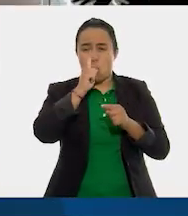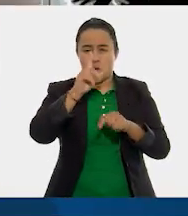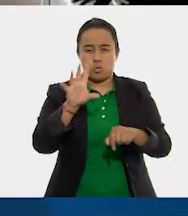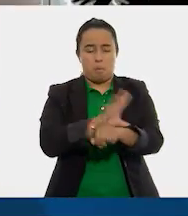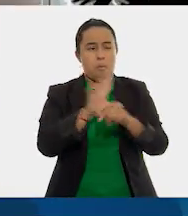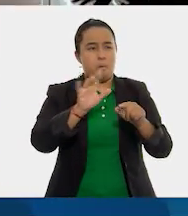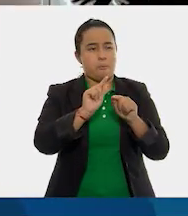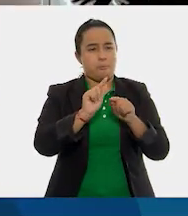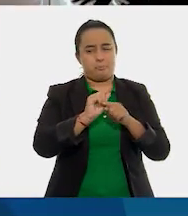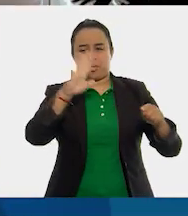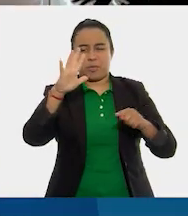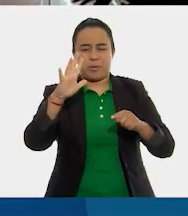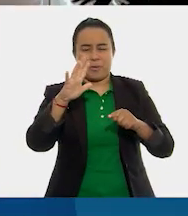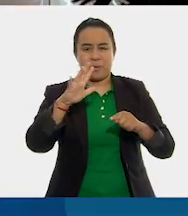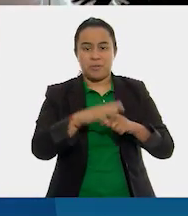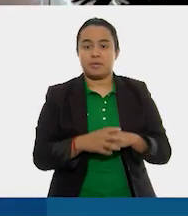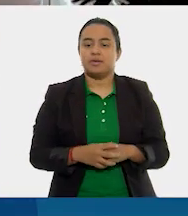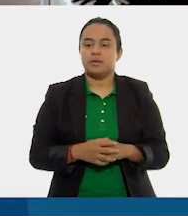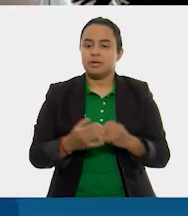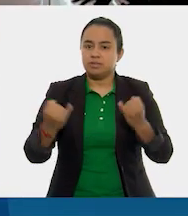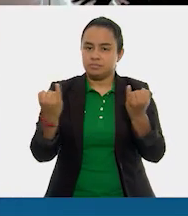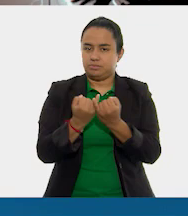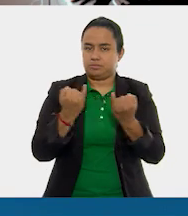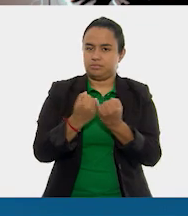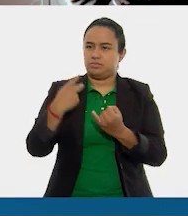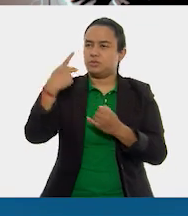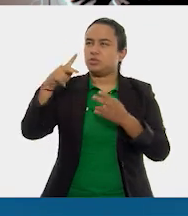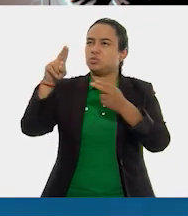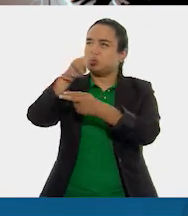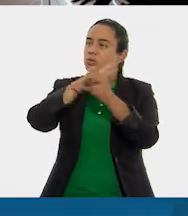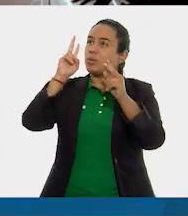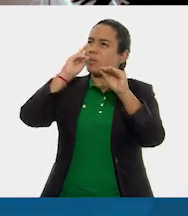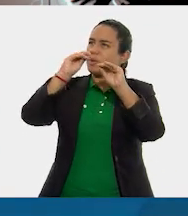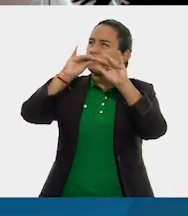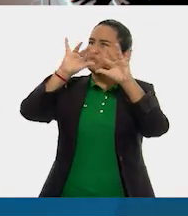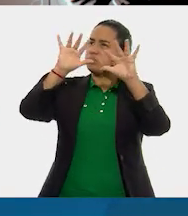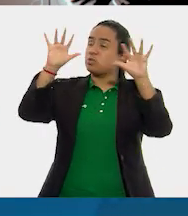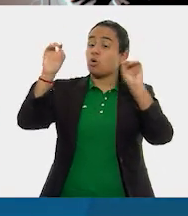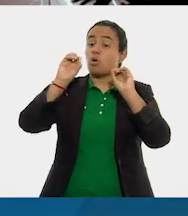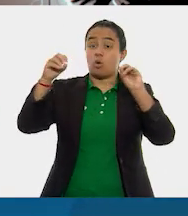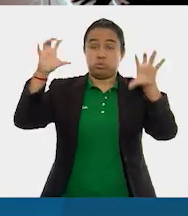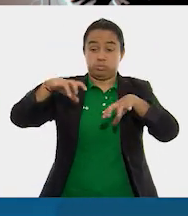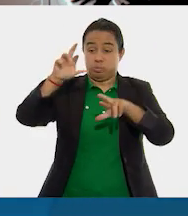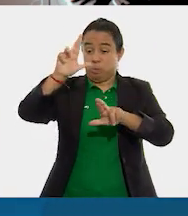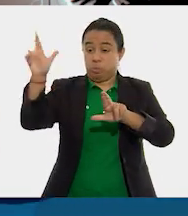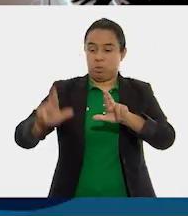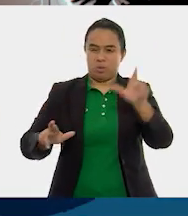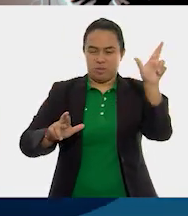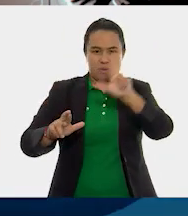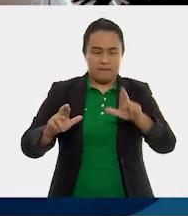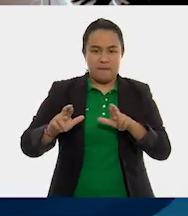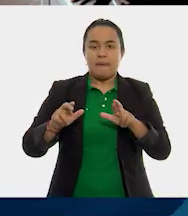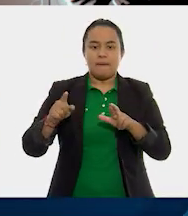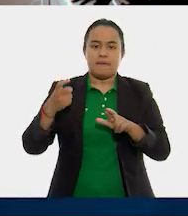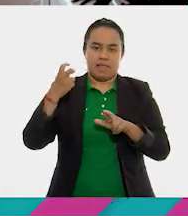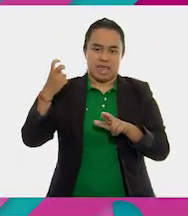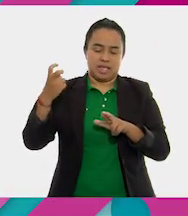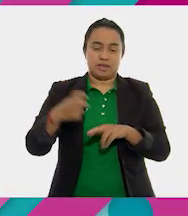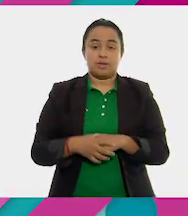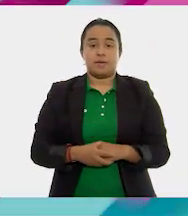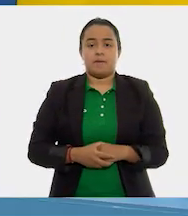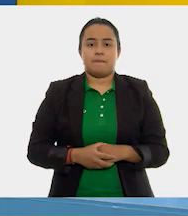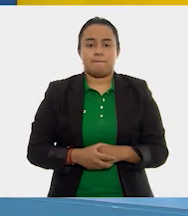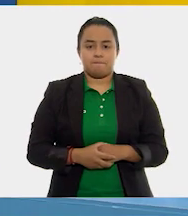de hecho nos dijo que también en las auroras boreales, en los rayos de una tormenta eléctrica, y bueno, ahí la podemos observar. Exactamente, es